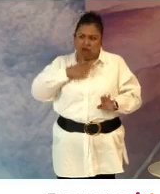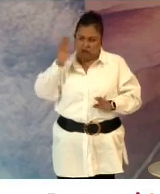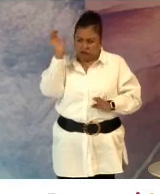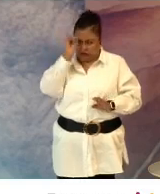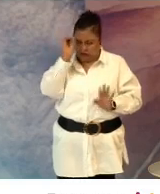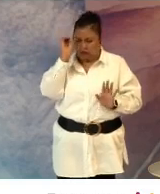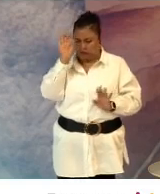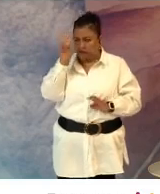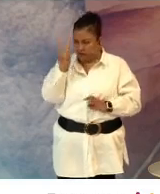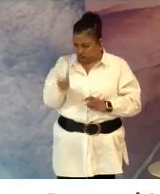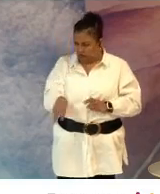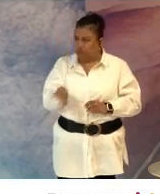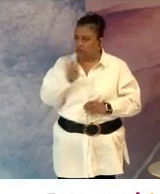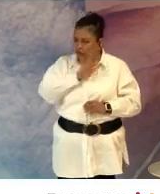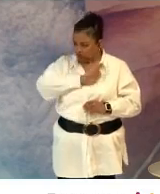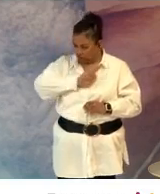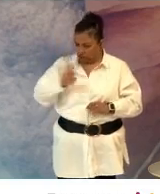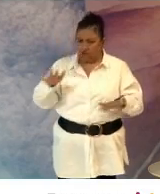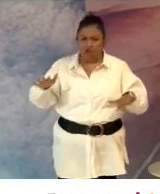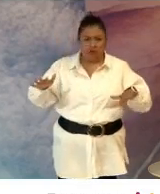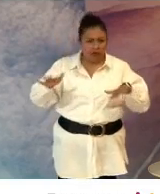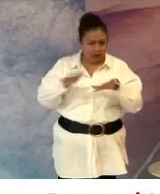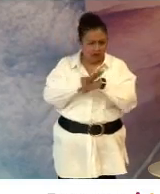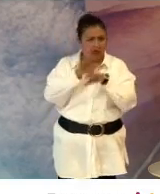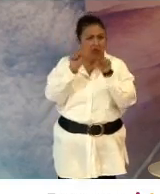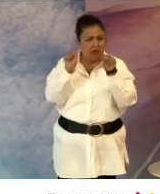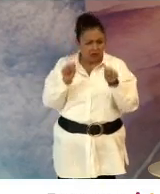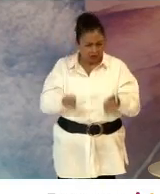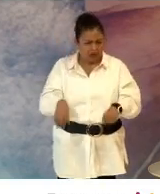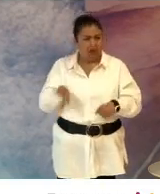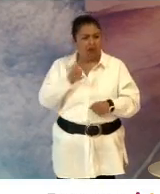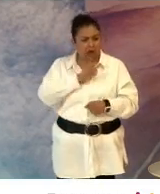realmente nos permitirán cambiar el sistema.